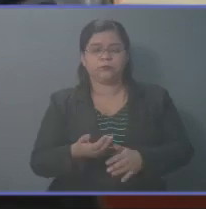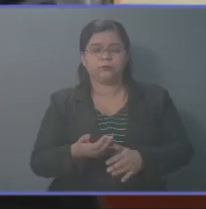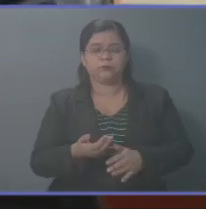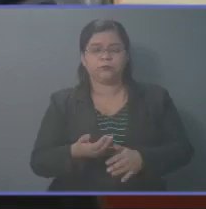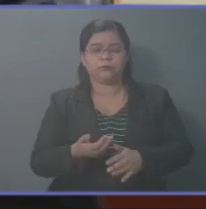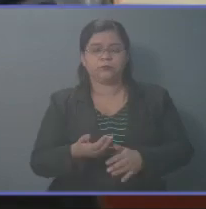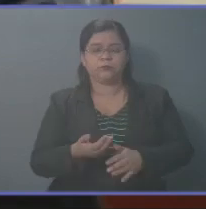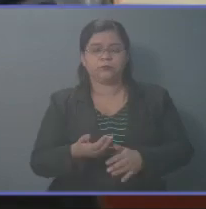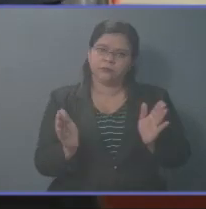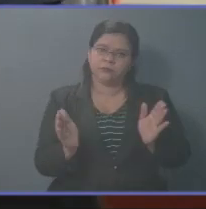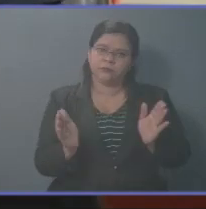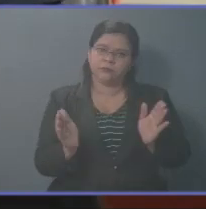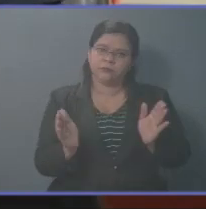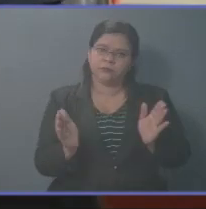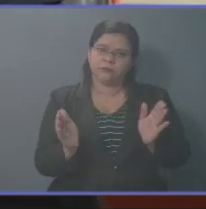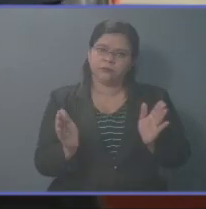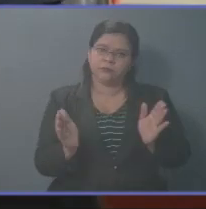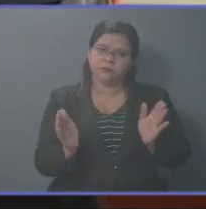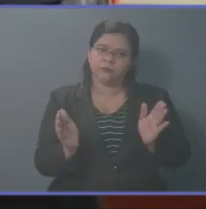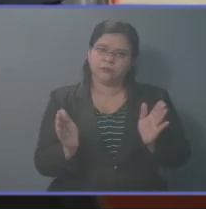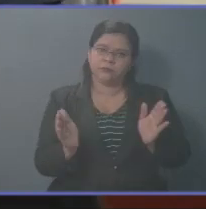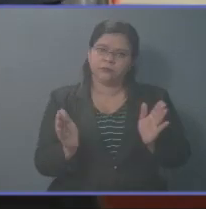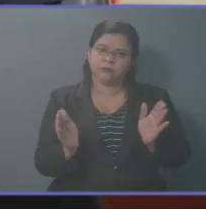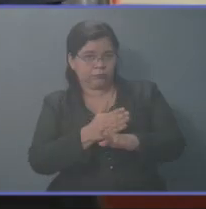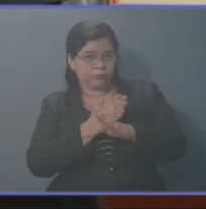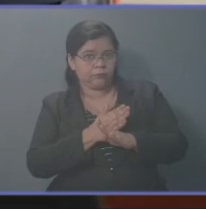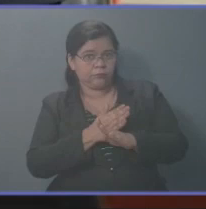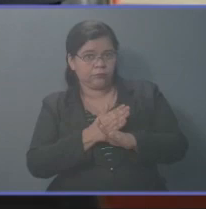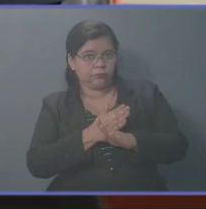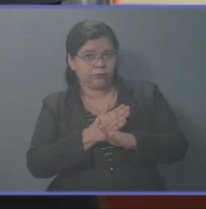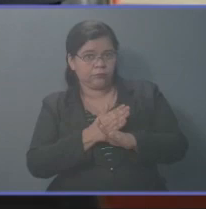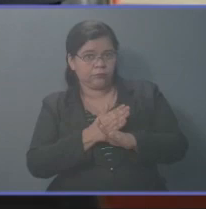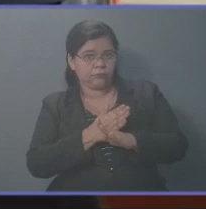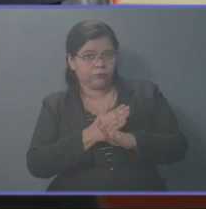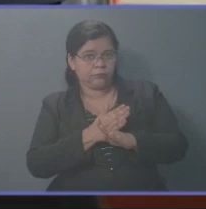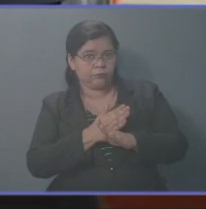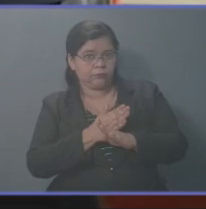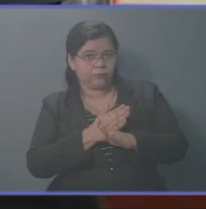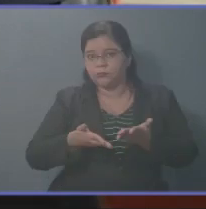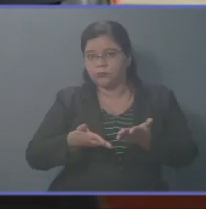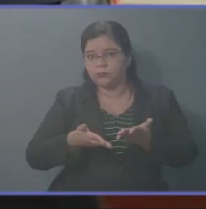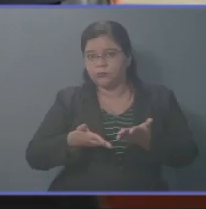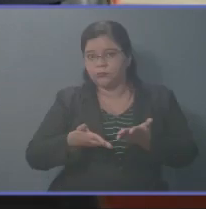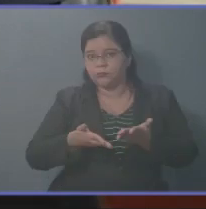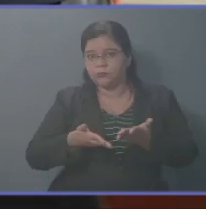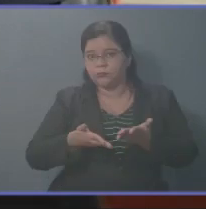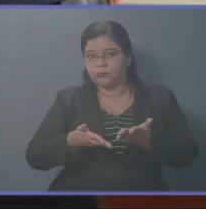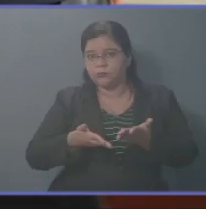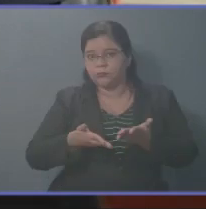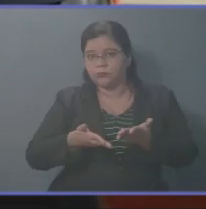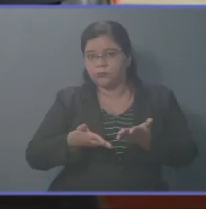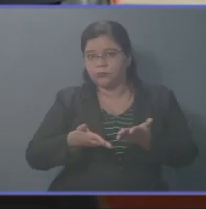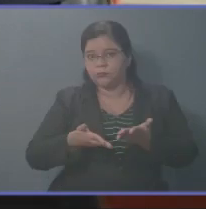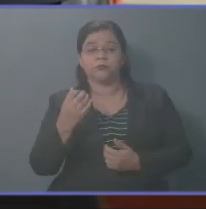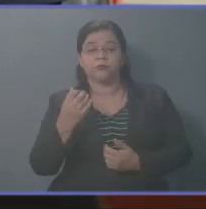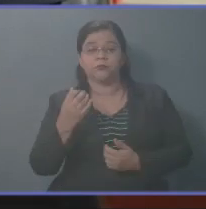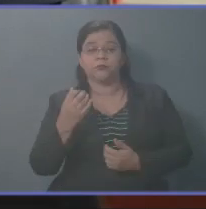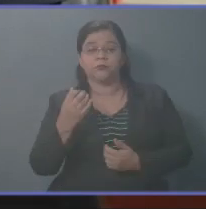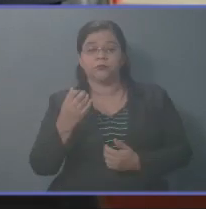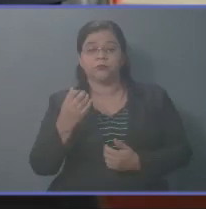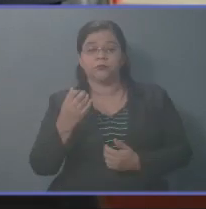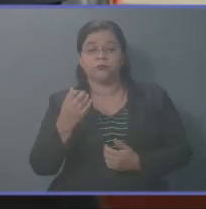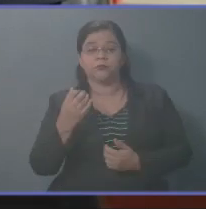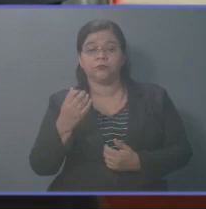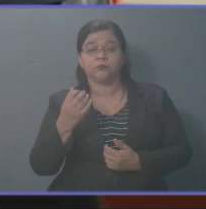Pasajeros. Con el objeto de proteger la economía familiar de las personas usuarias del Servicio Público de Transporte Colectivo de Pasajeros, es indispensable establecer